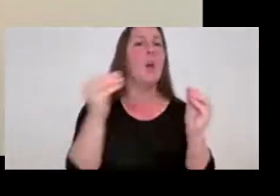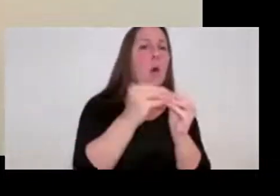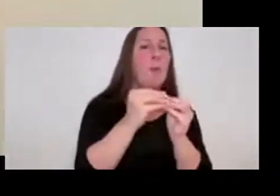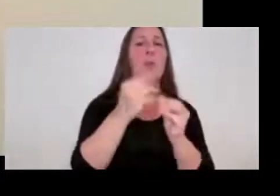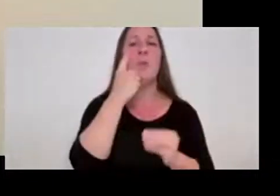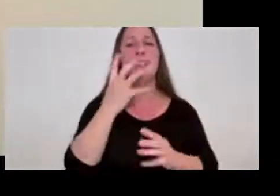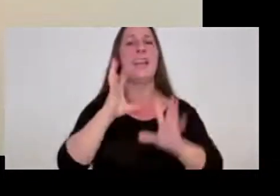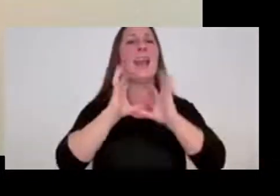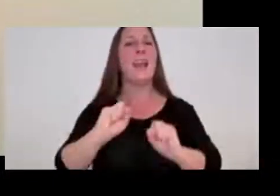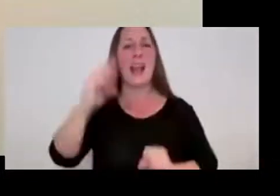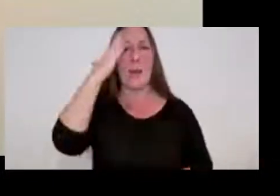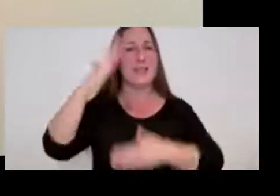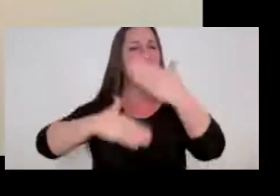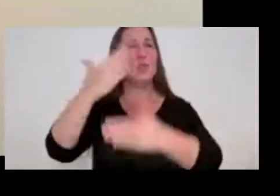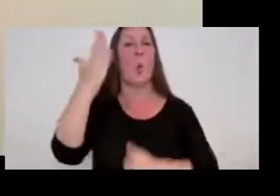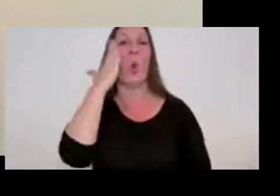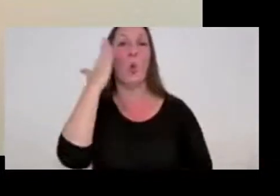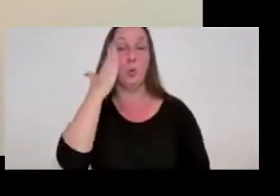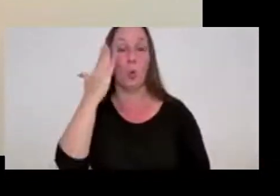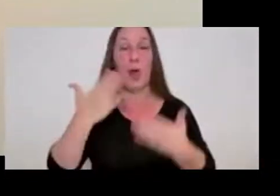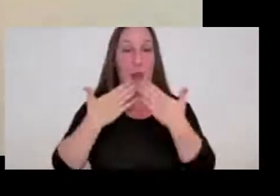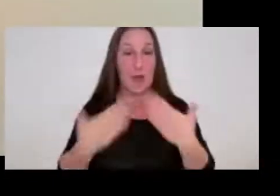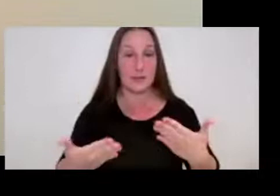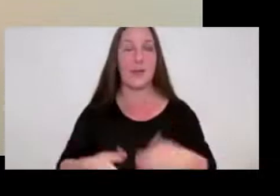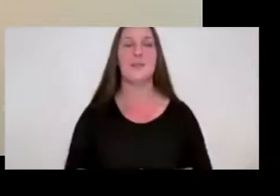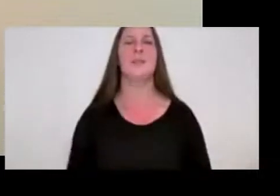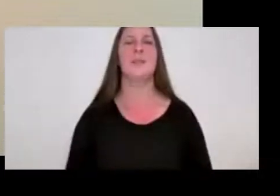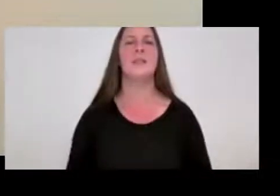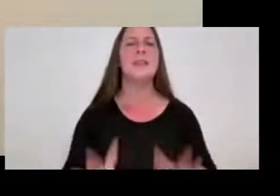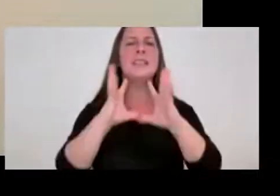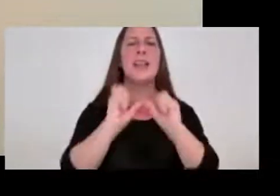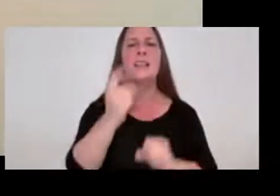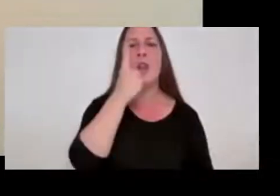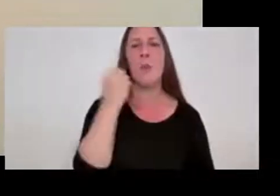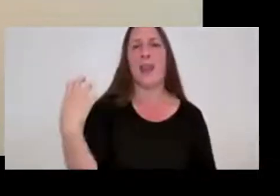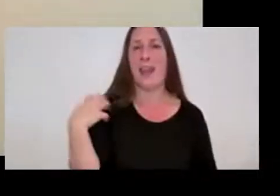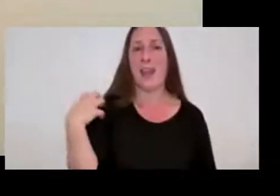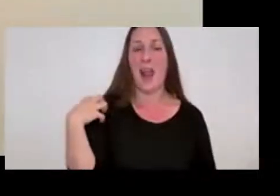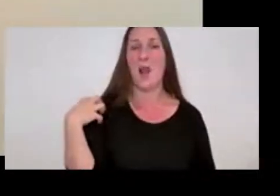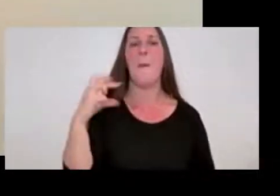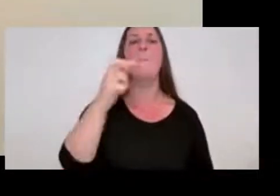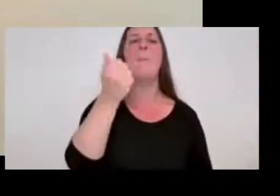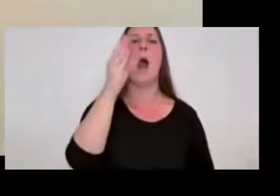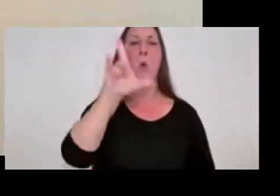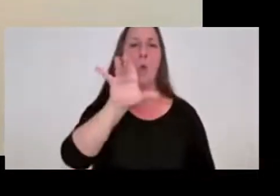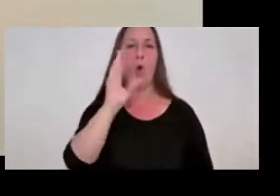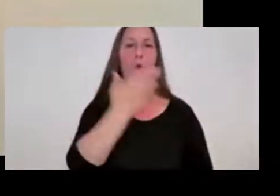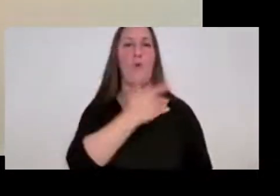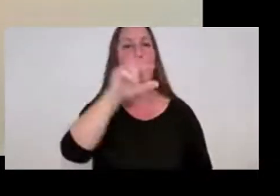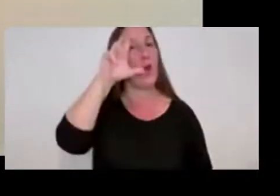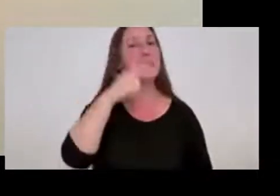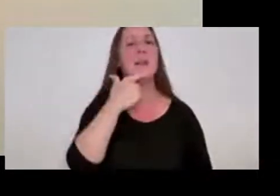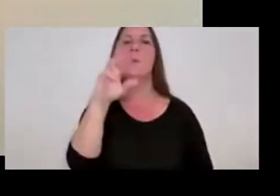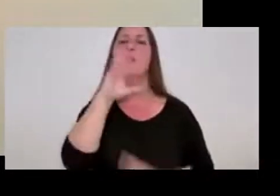de Capacitación y Cultura, a nuestro secretario general, Pablo Flores, nuestra secretaria